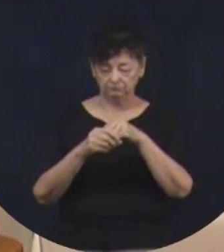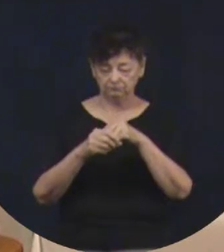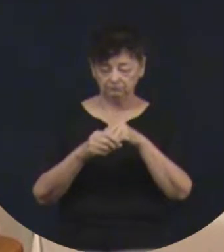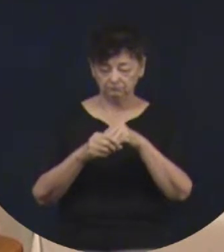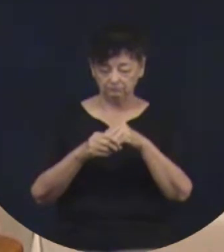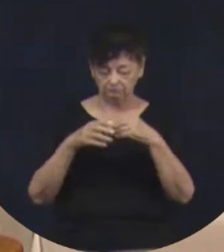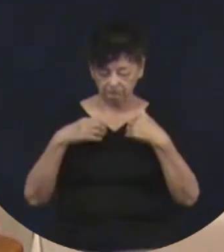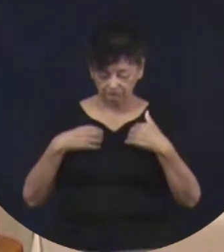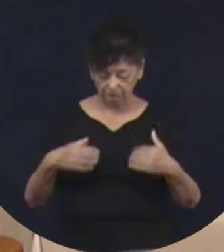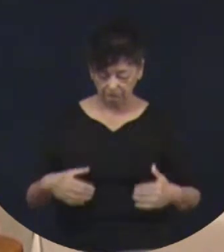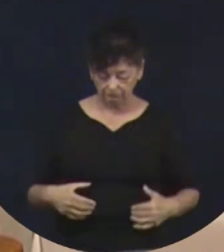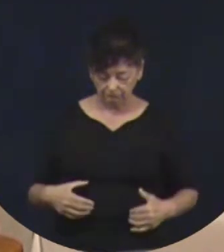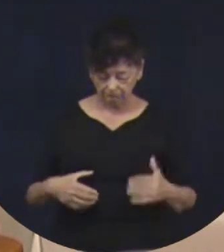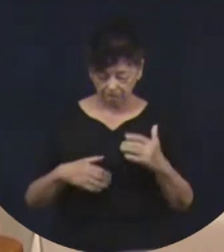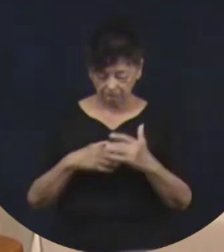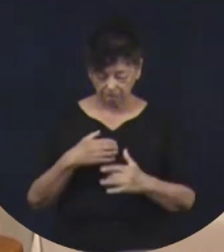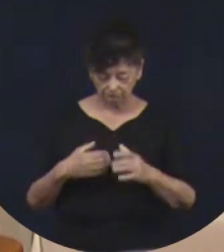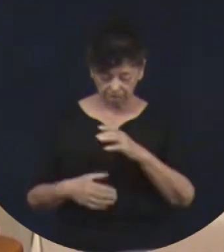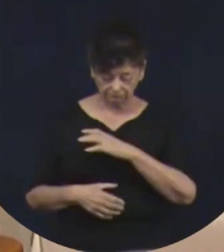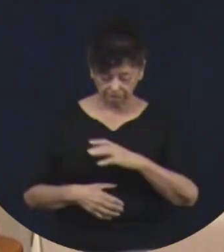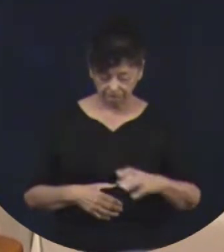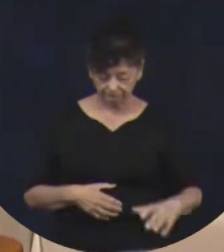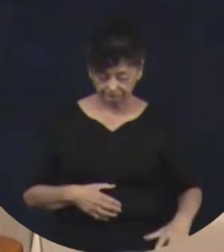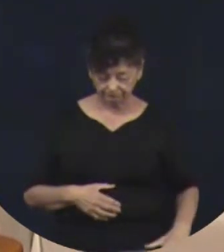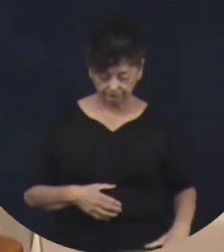participamos del cuerpo y sangre de Cristo.